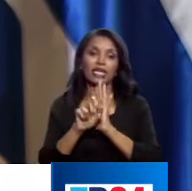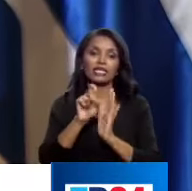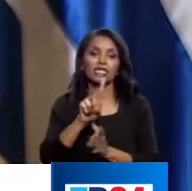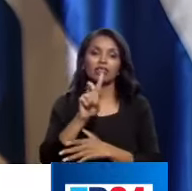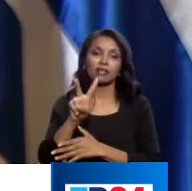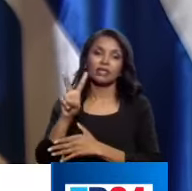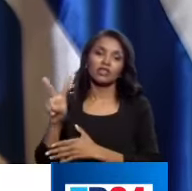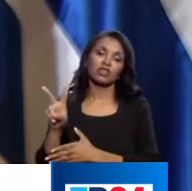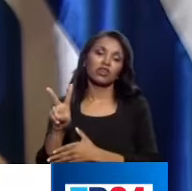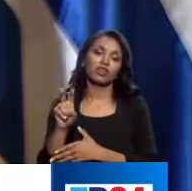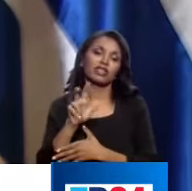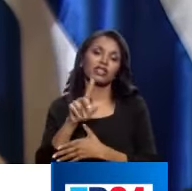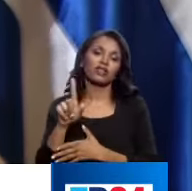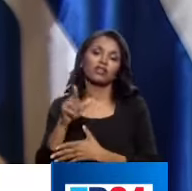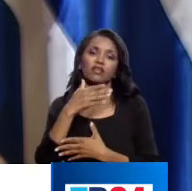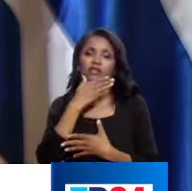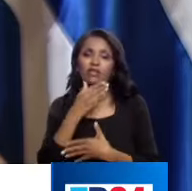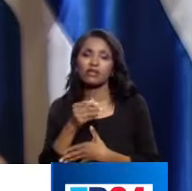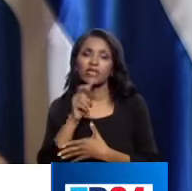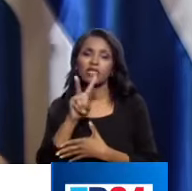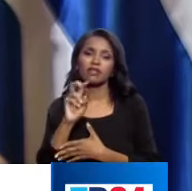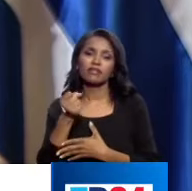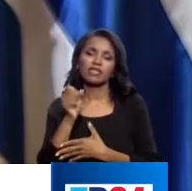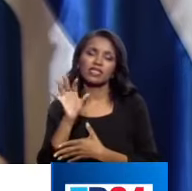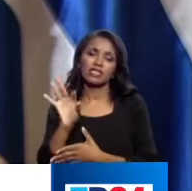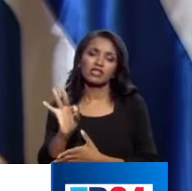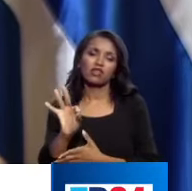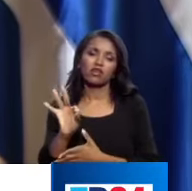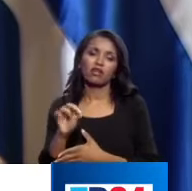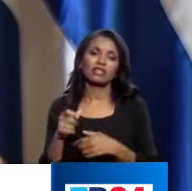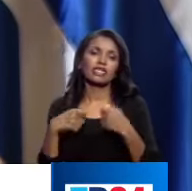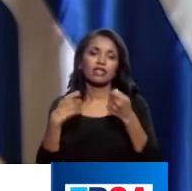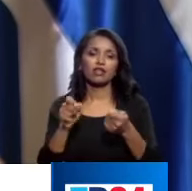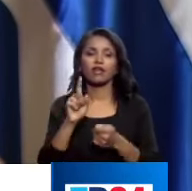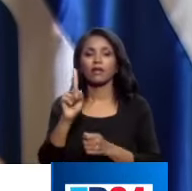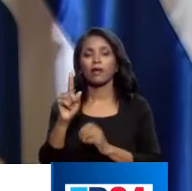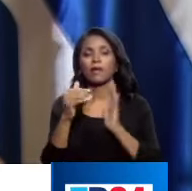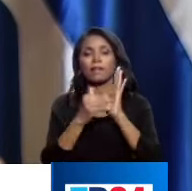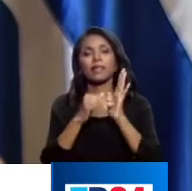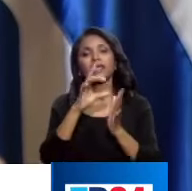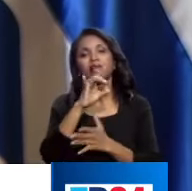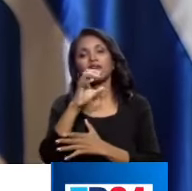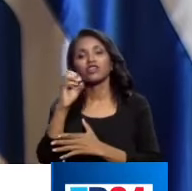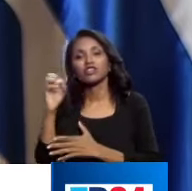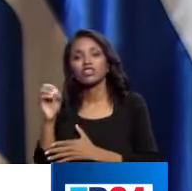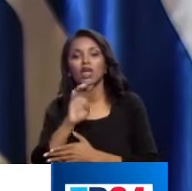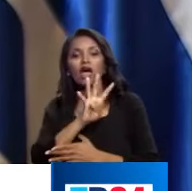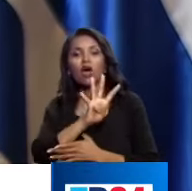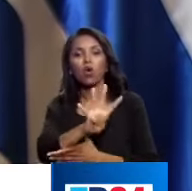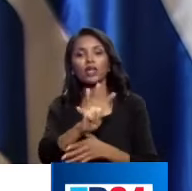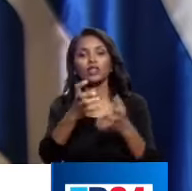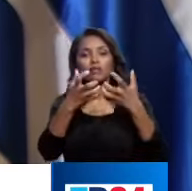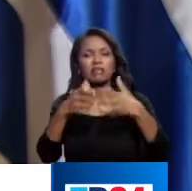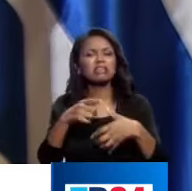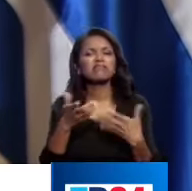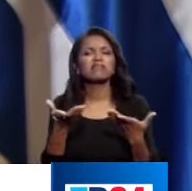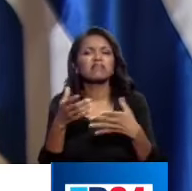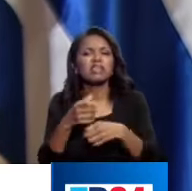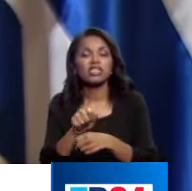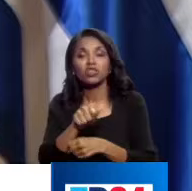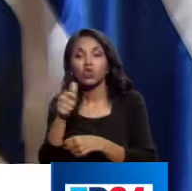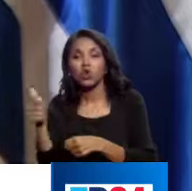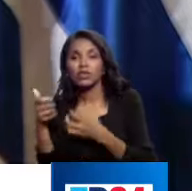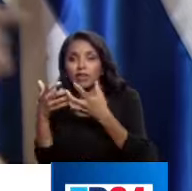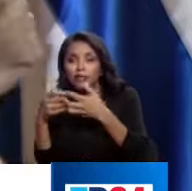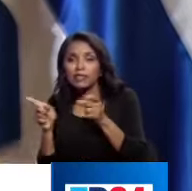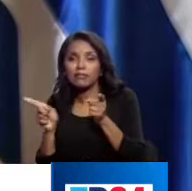122 del 31 de diciembre de 2019, se lo dio 1.800 millones de dólares a 4 operadores. ¿Y qué pasó con los pequeños y